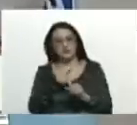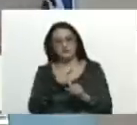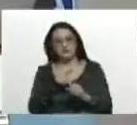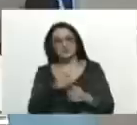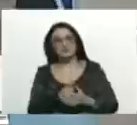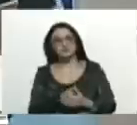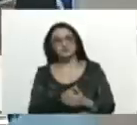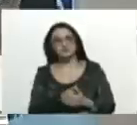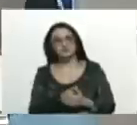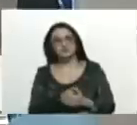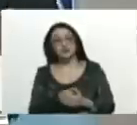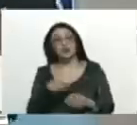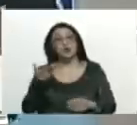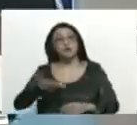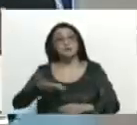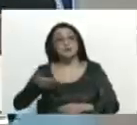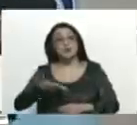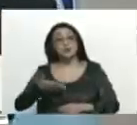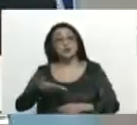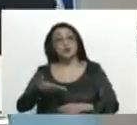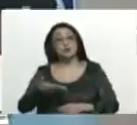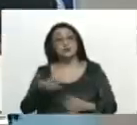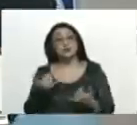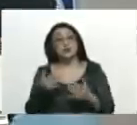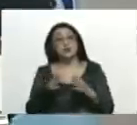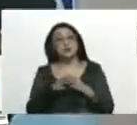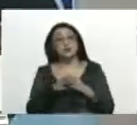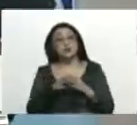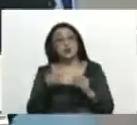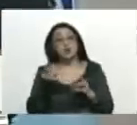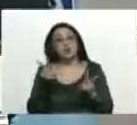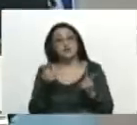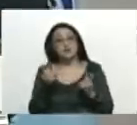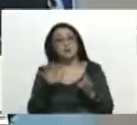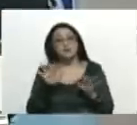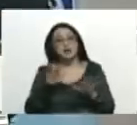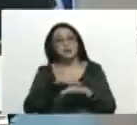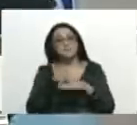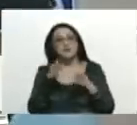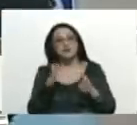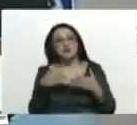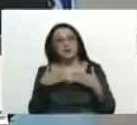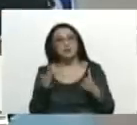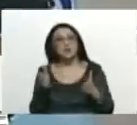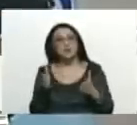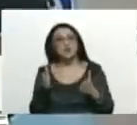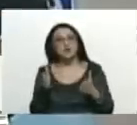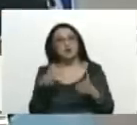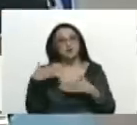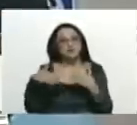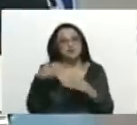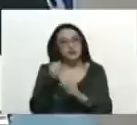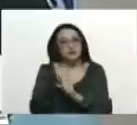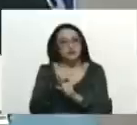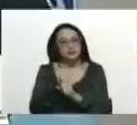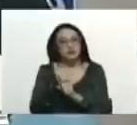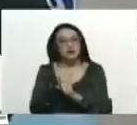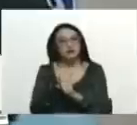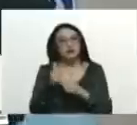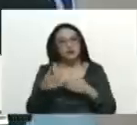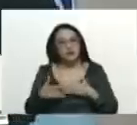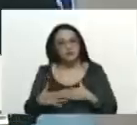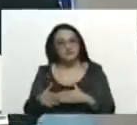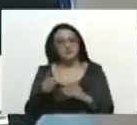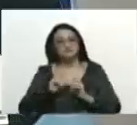lo importante que yo quiero destacar es que todos estos casos ya el Ministerio Público los venía trabajando a partir